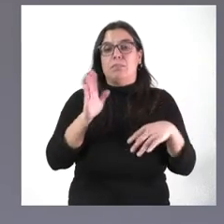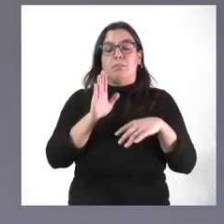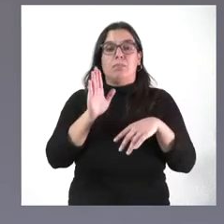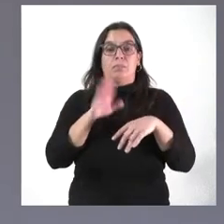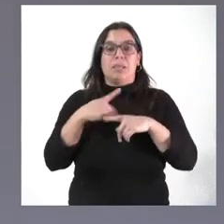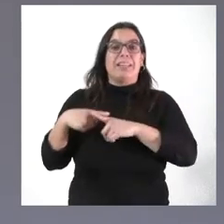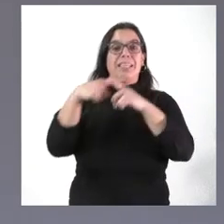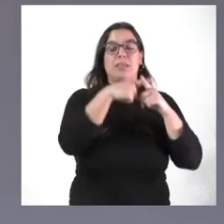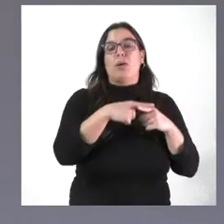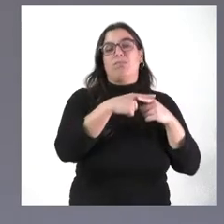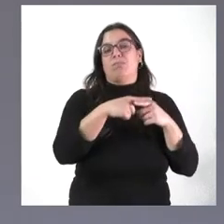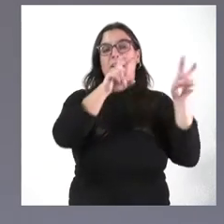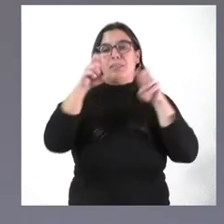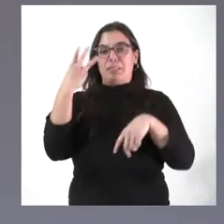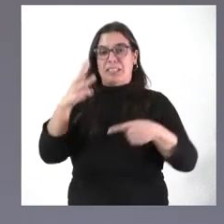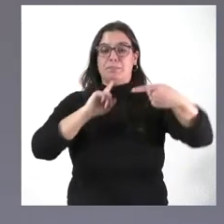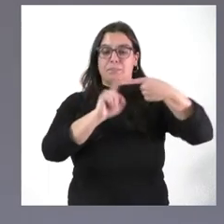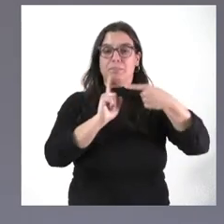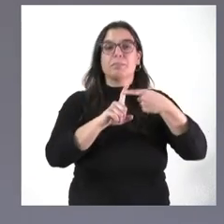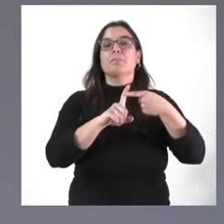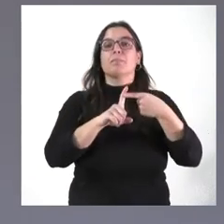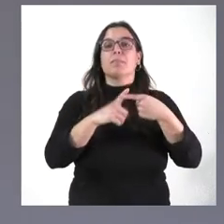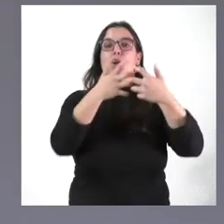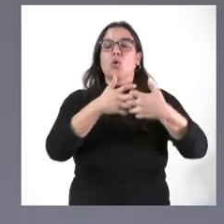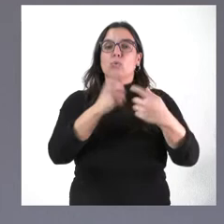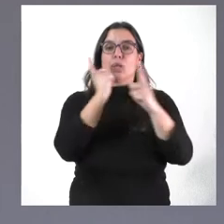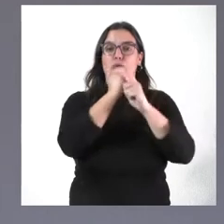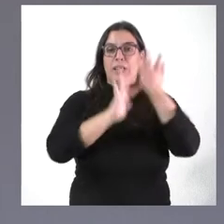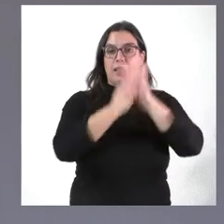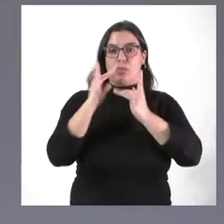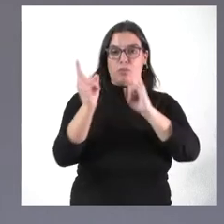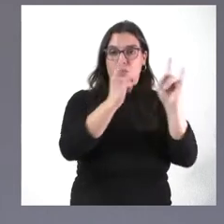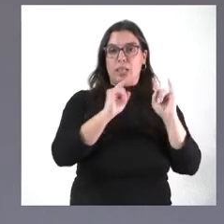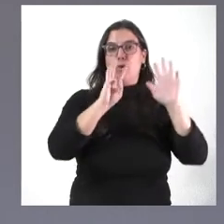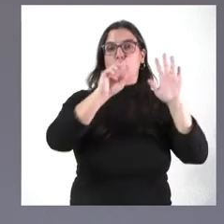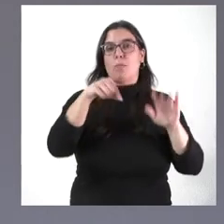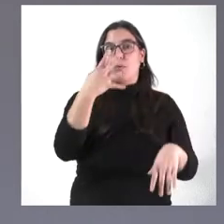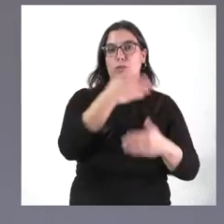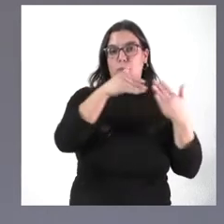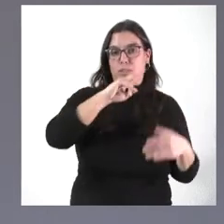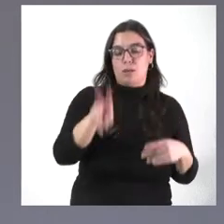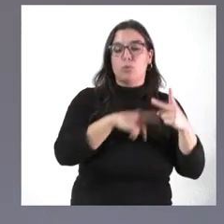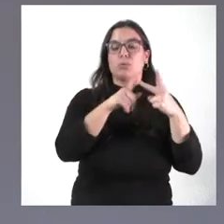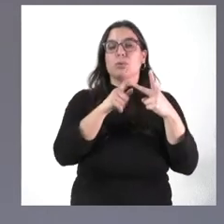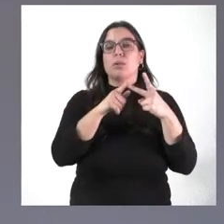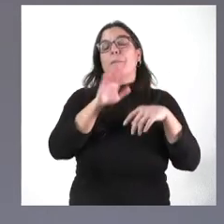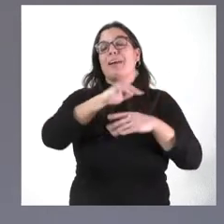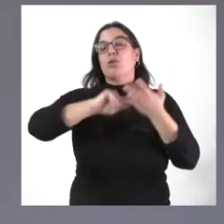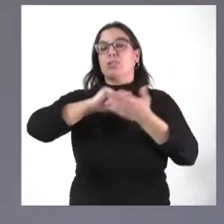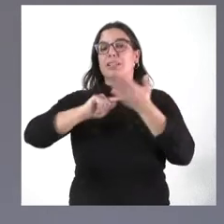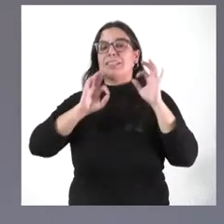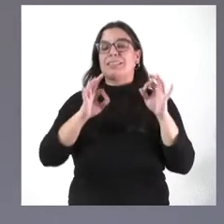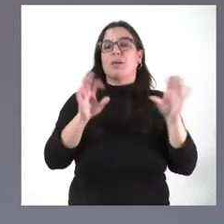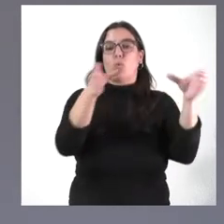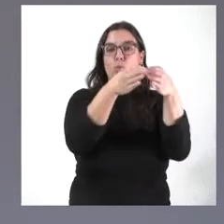acuerdo en tres grandes grupos un primer grupo es de lucha integral con trayecciones forestales que son 8,4 millones de euros para la contratación de